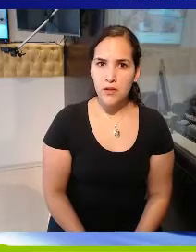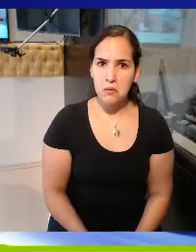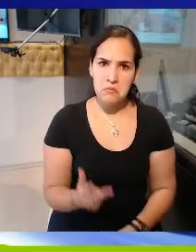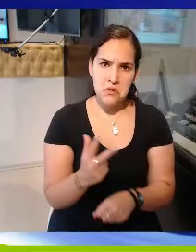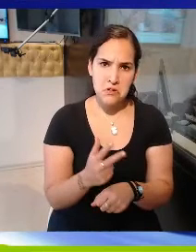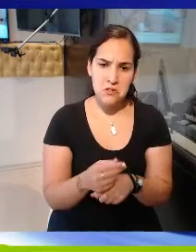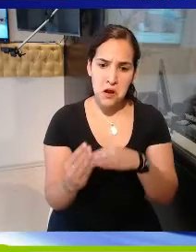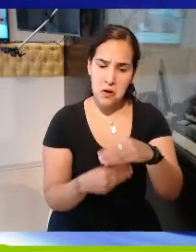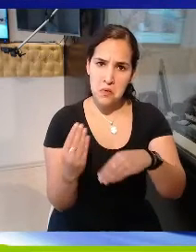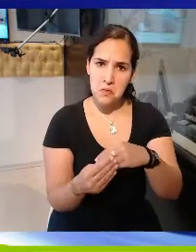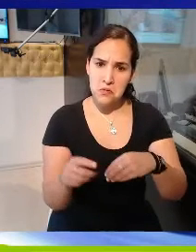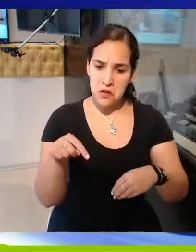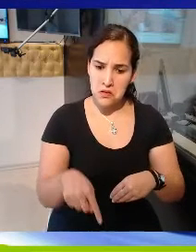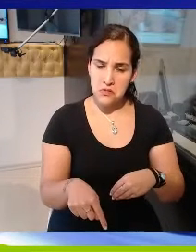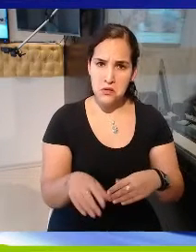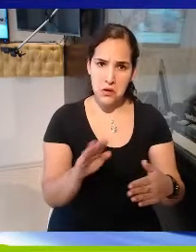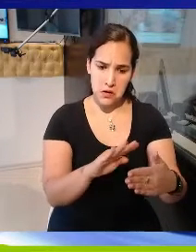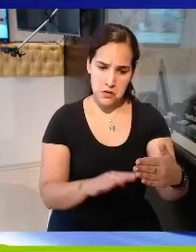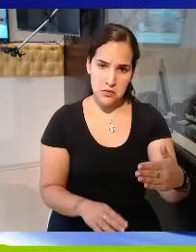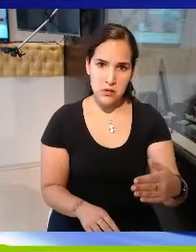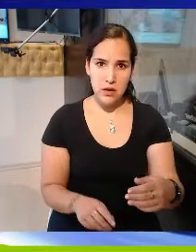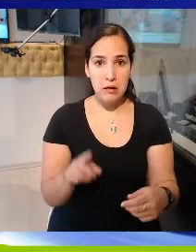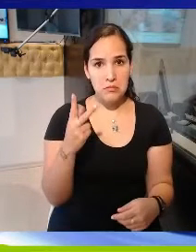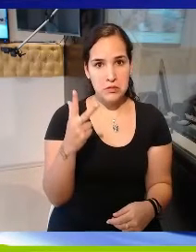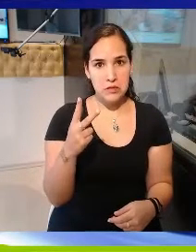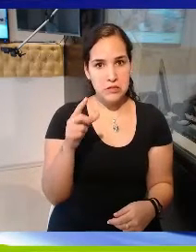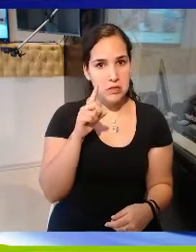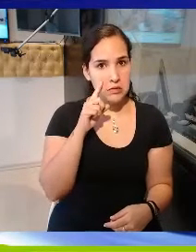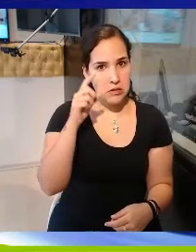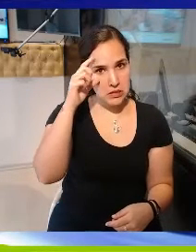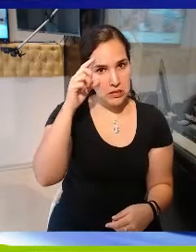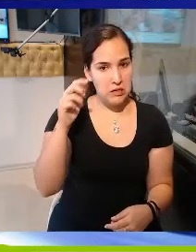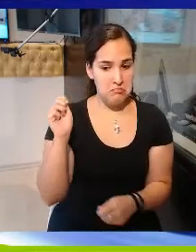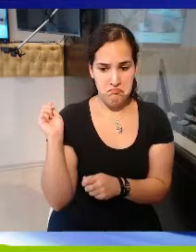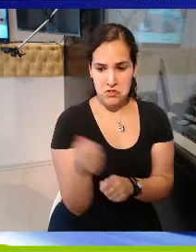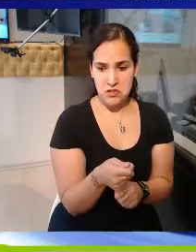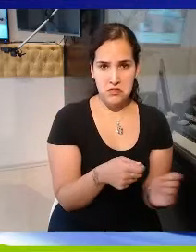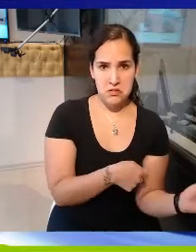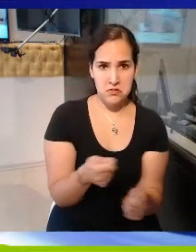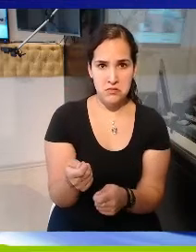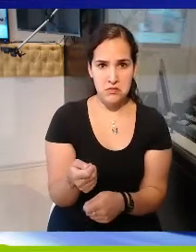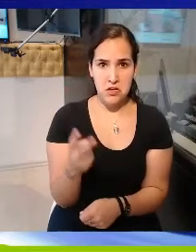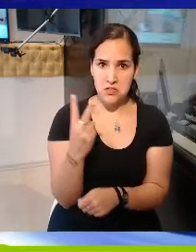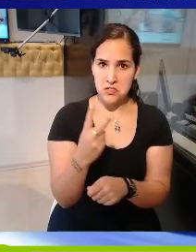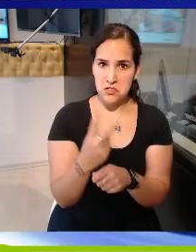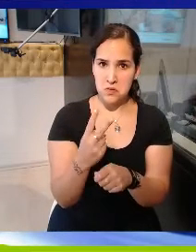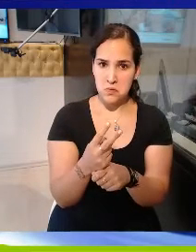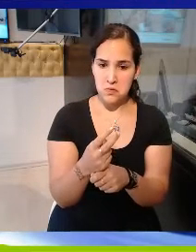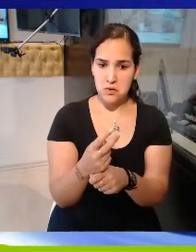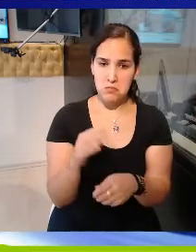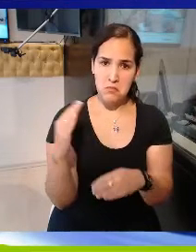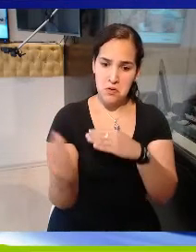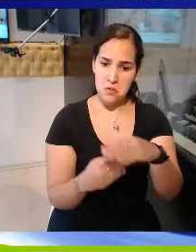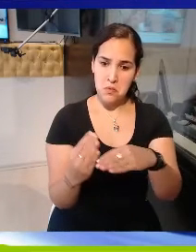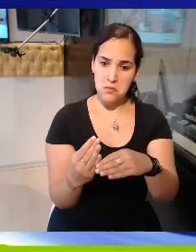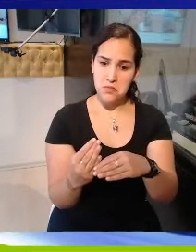Tres tenistas y uno quedó afuera. ¿Tres tenistas argentinos pasaron segunda ronda de qué torneo? Australiano,